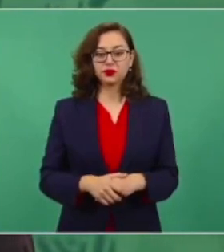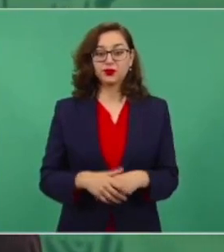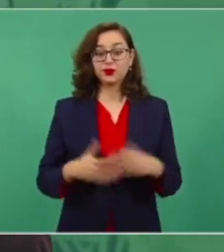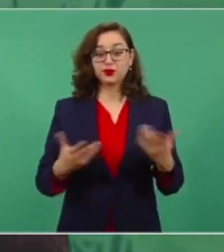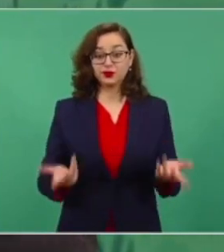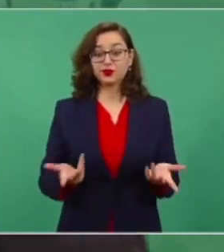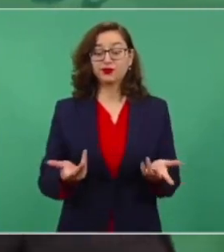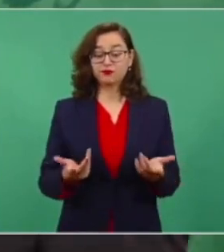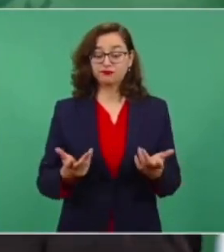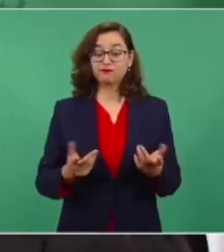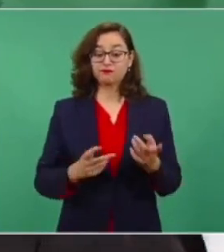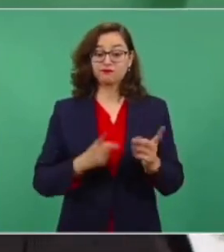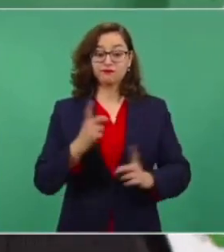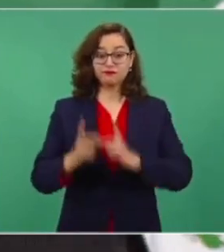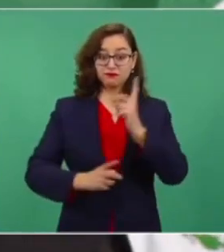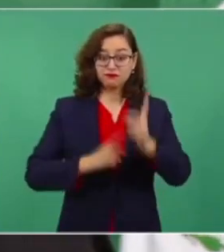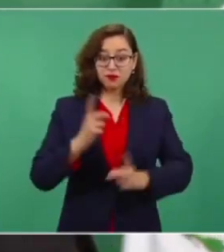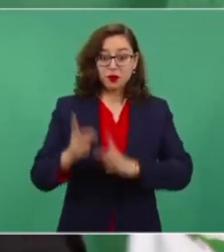atletas